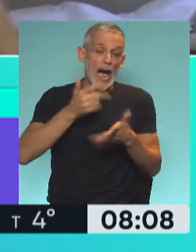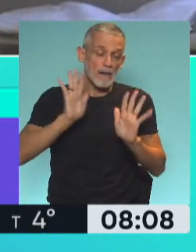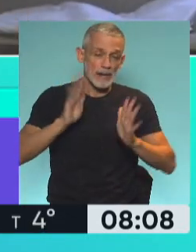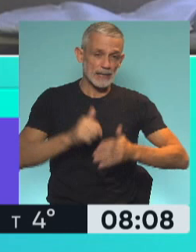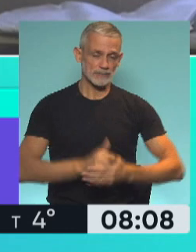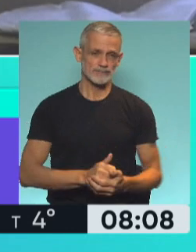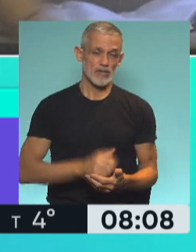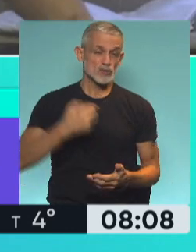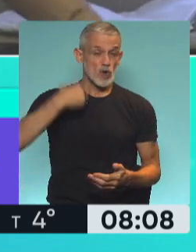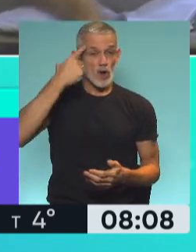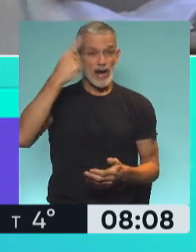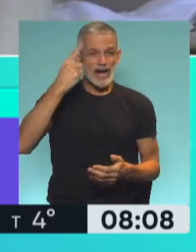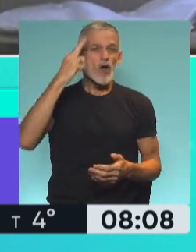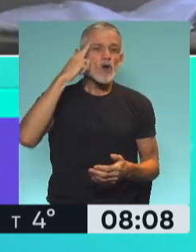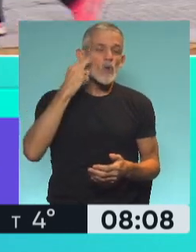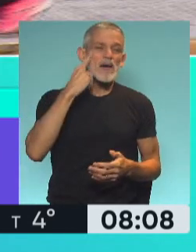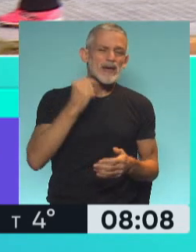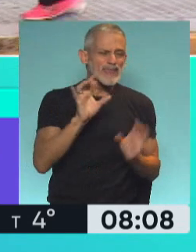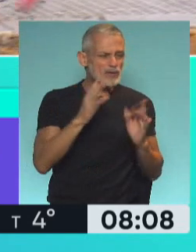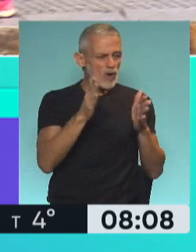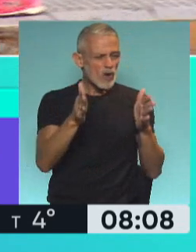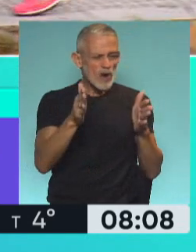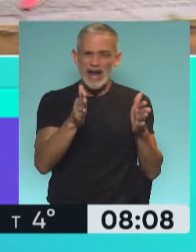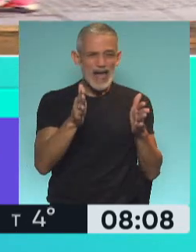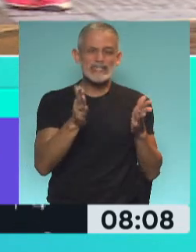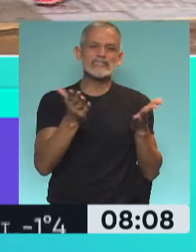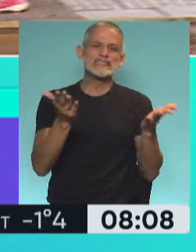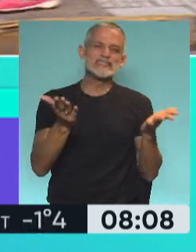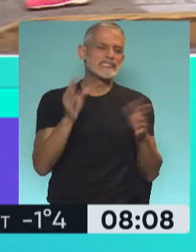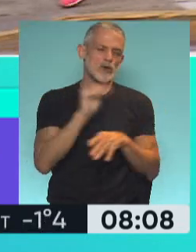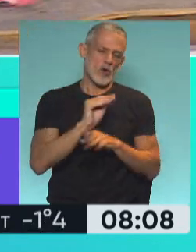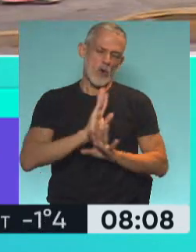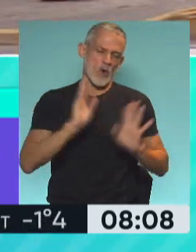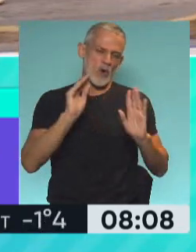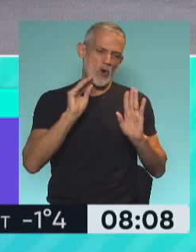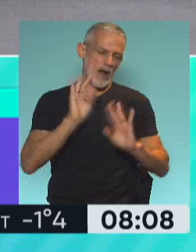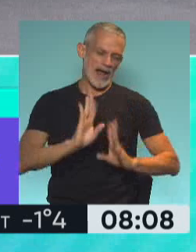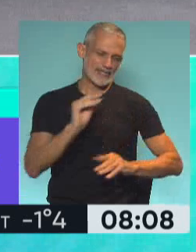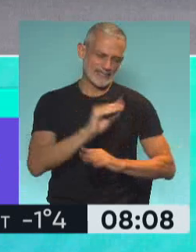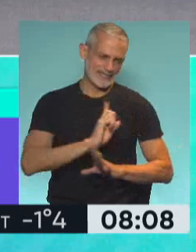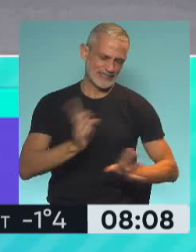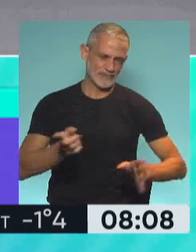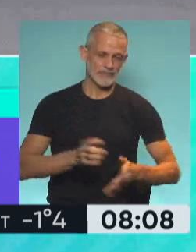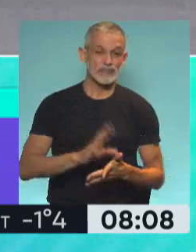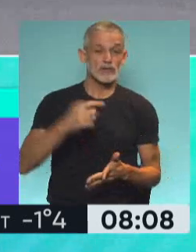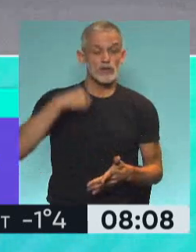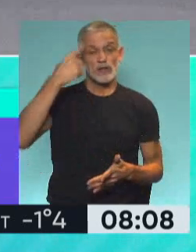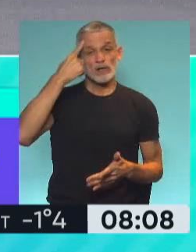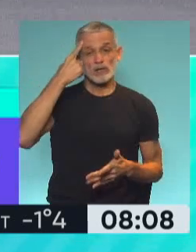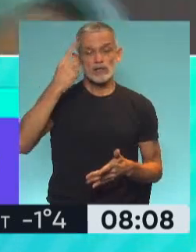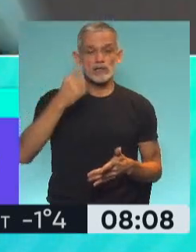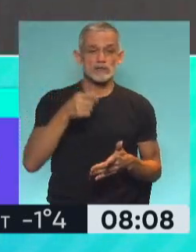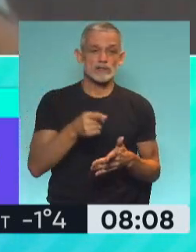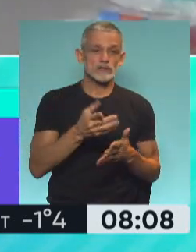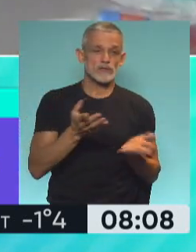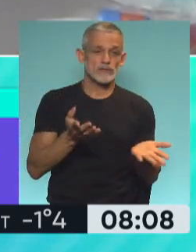Sin ninguna duda, 9 días solos no alcanzan. Pero yo entiendo que era la medida